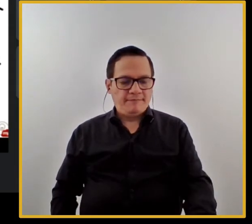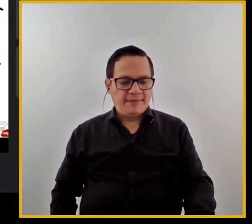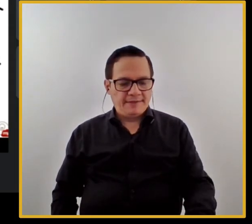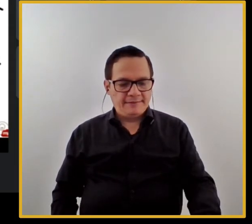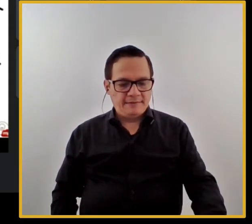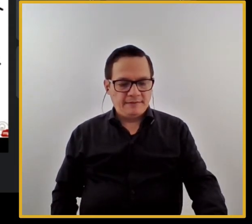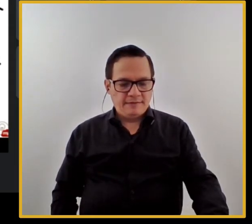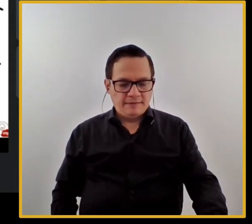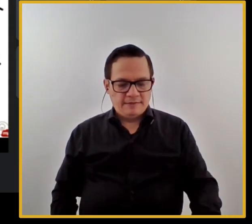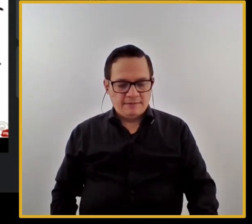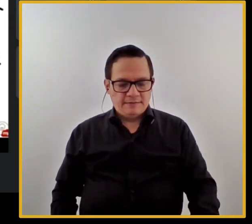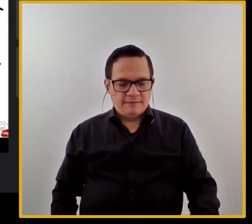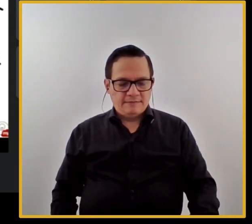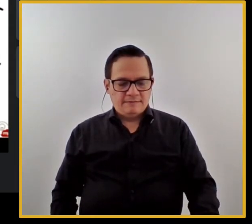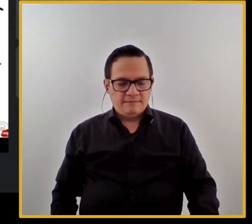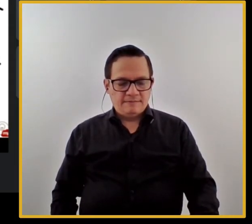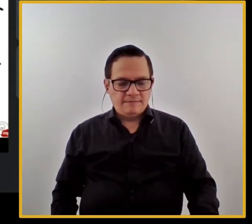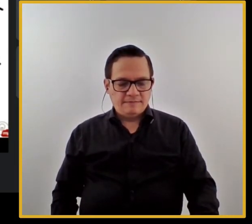de u.